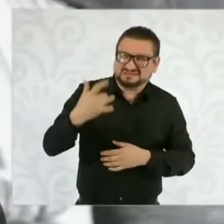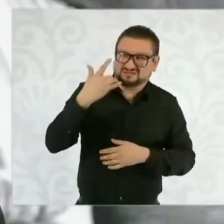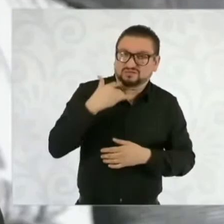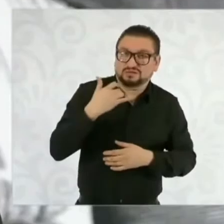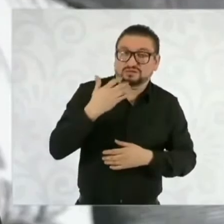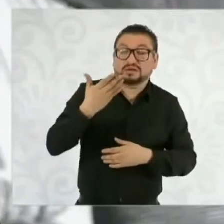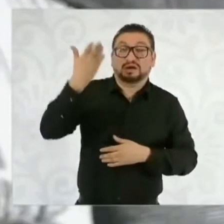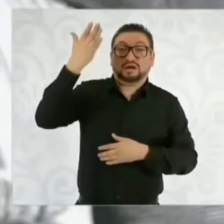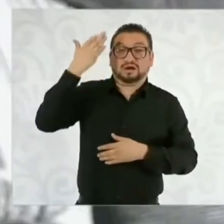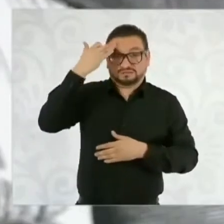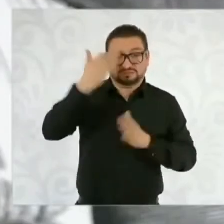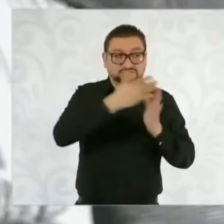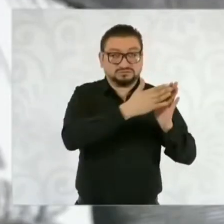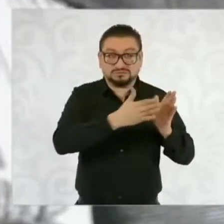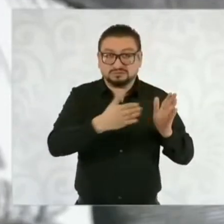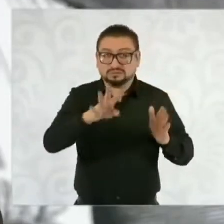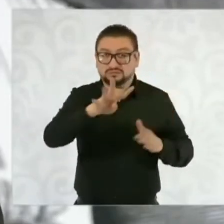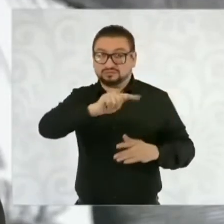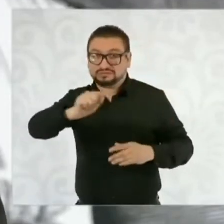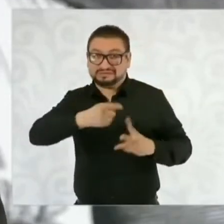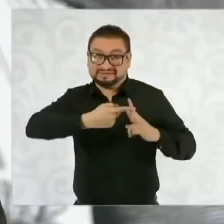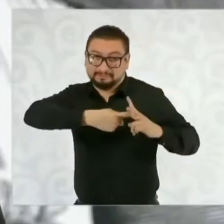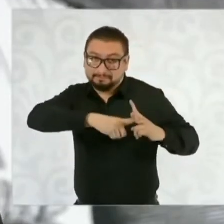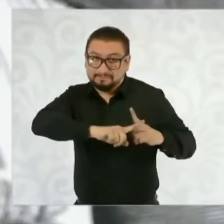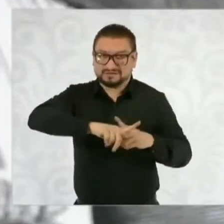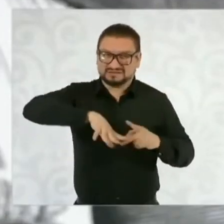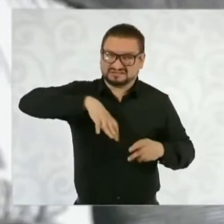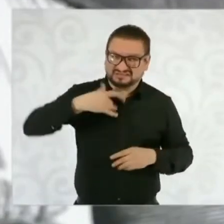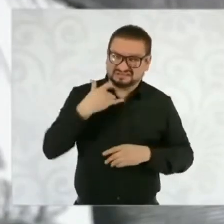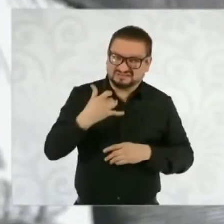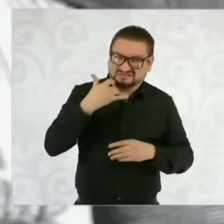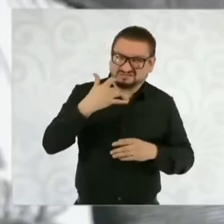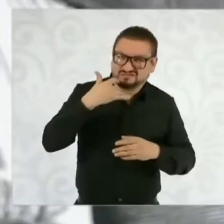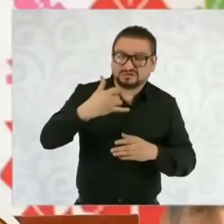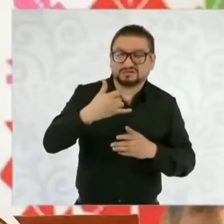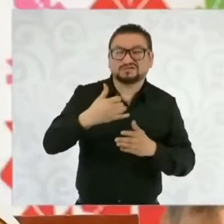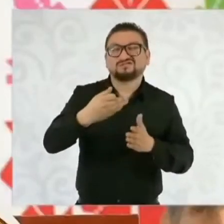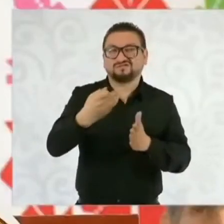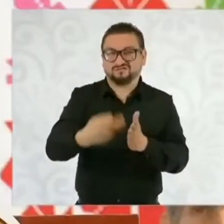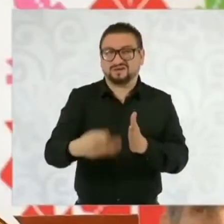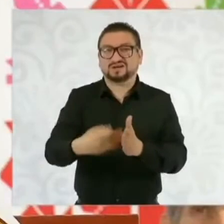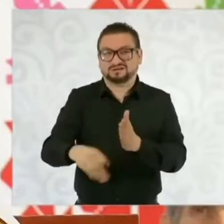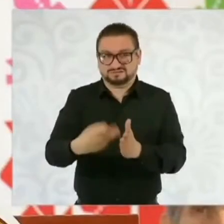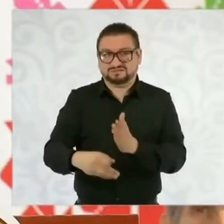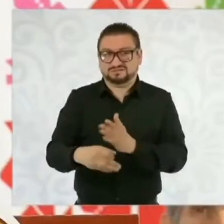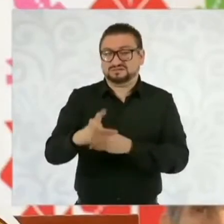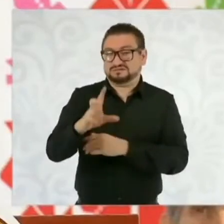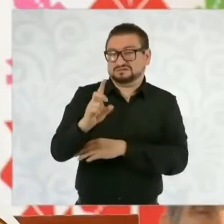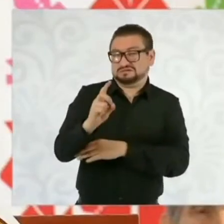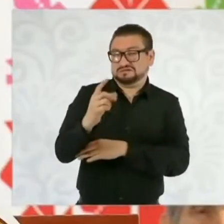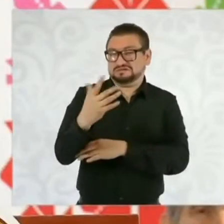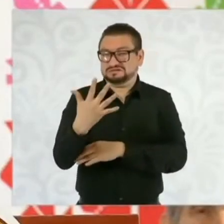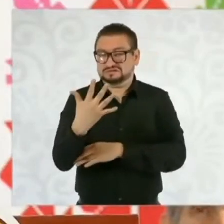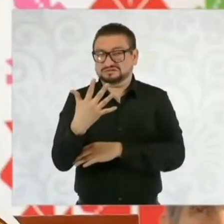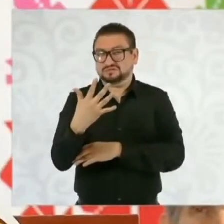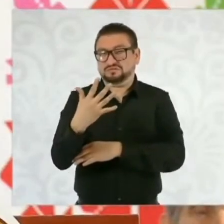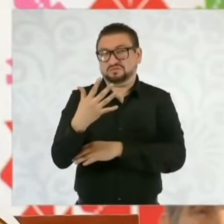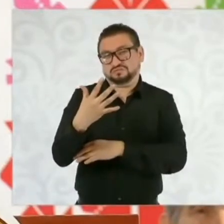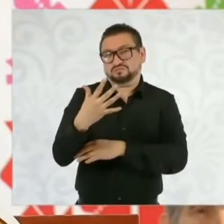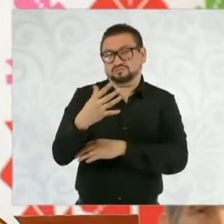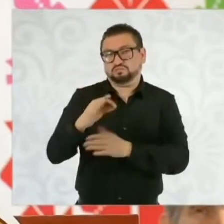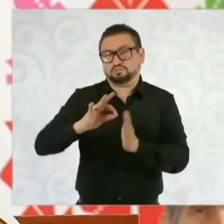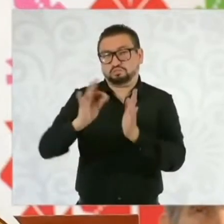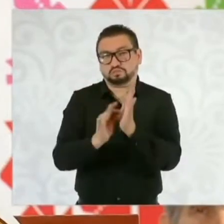de la primera etapa de esta transformación, quedamos todavía a 35, 36 puntos